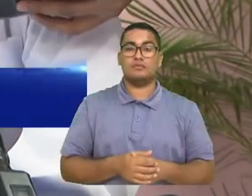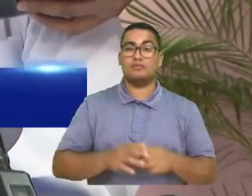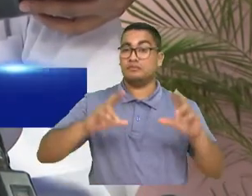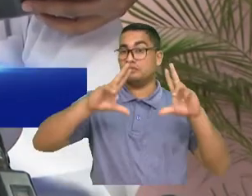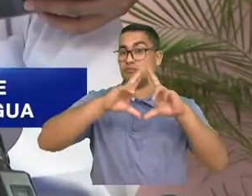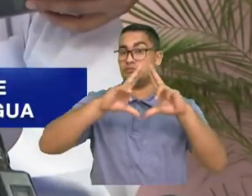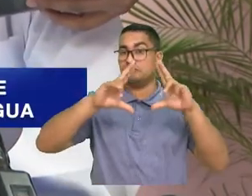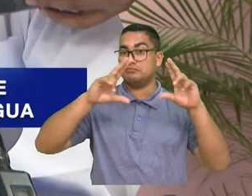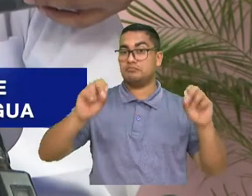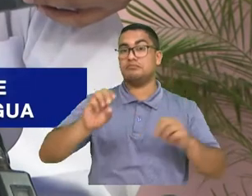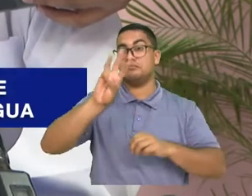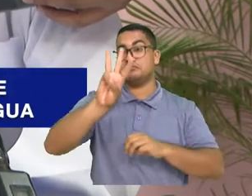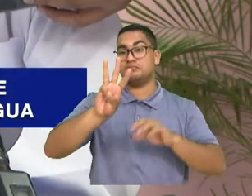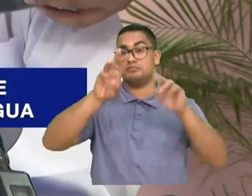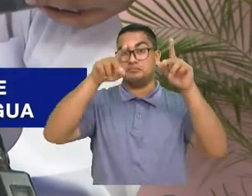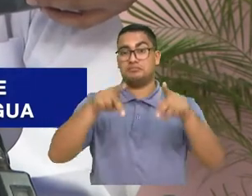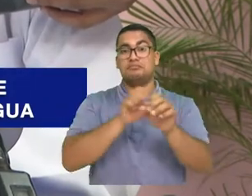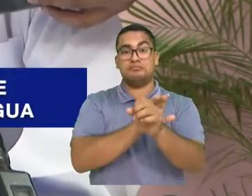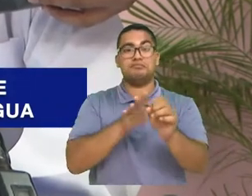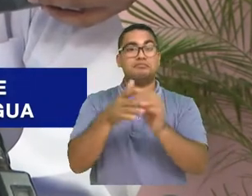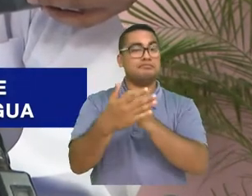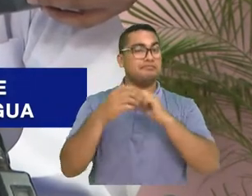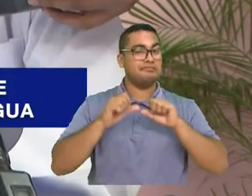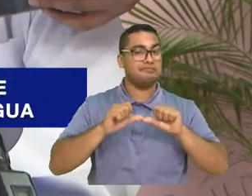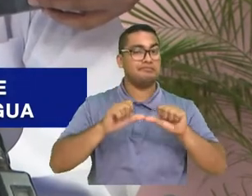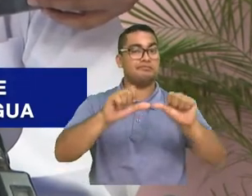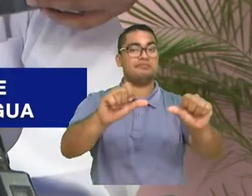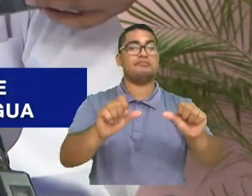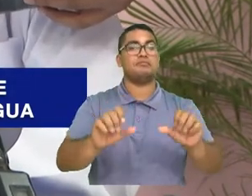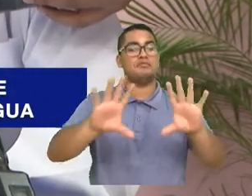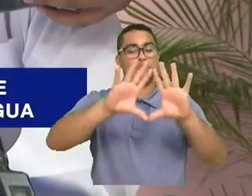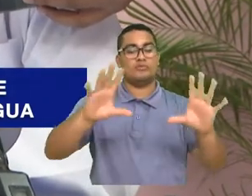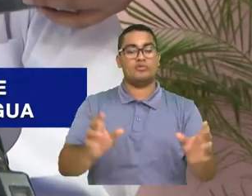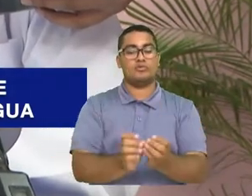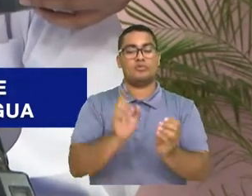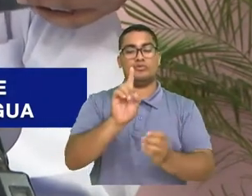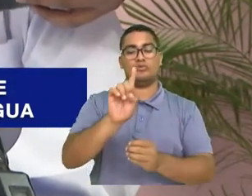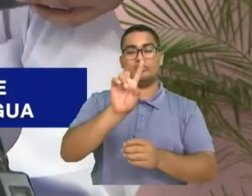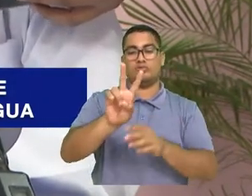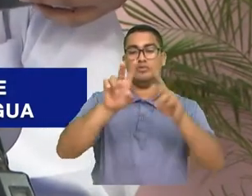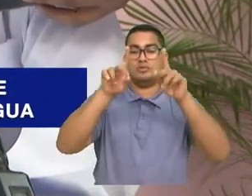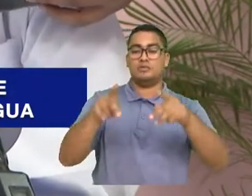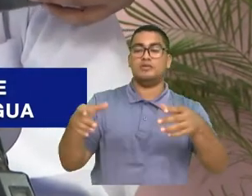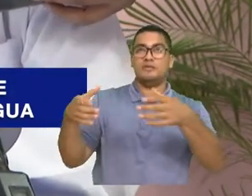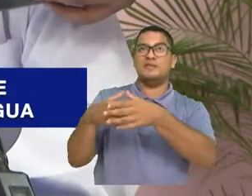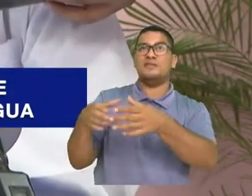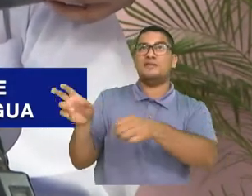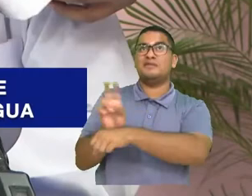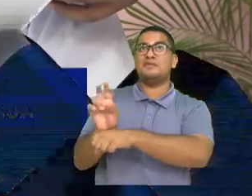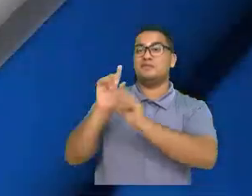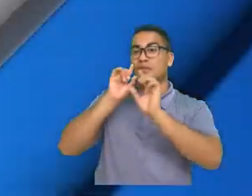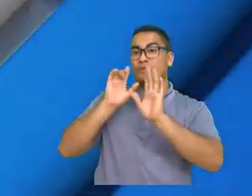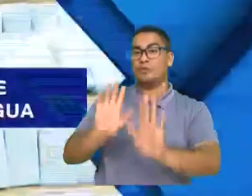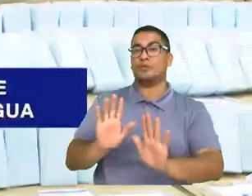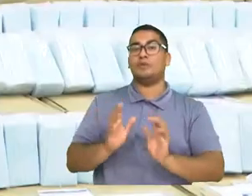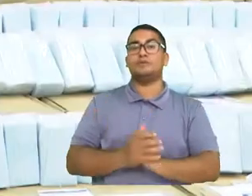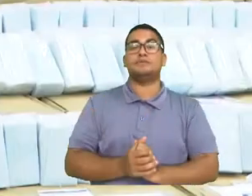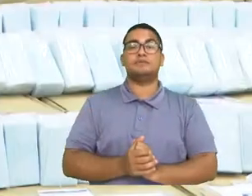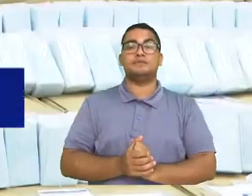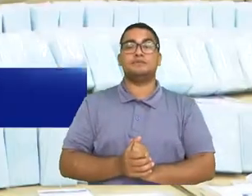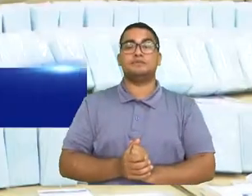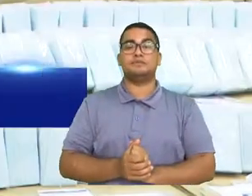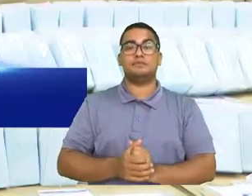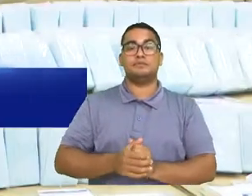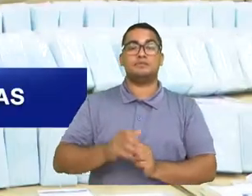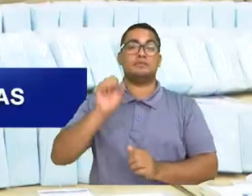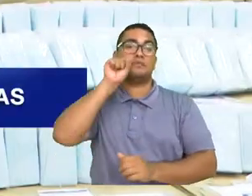Nicaragua mantiene 3 casos positivos de coronavirus y un total de 12 personas en seguimiento responsable. República de